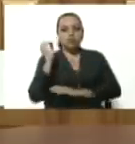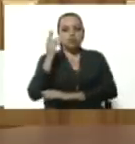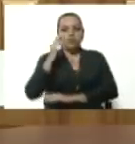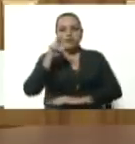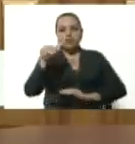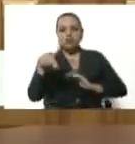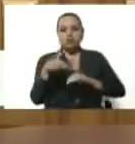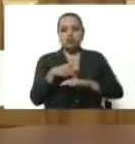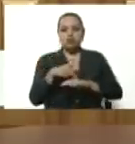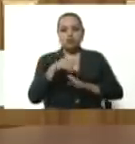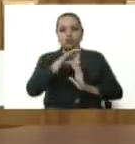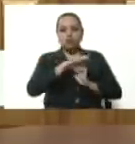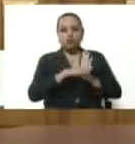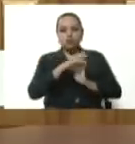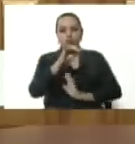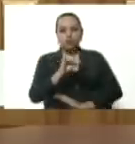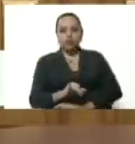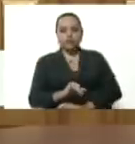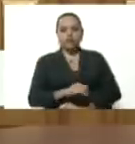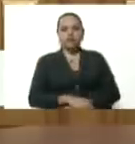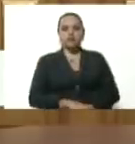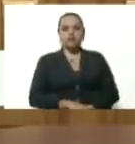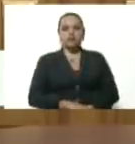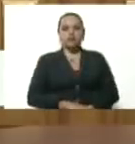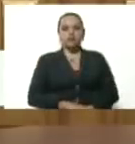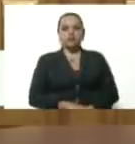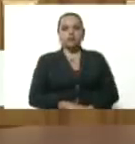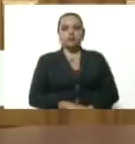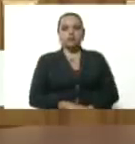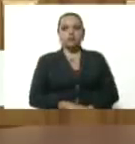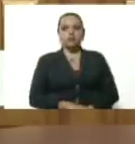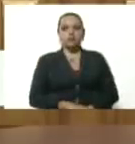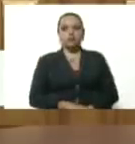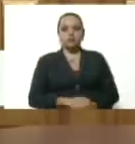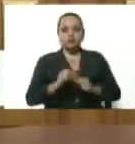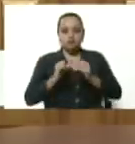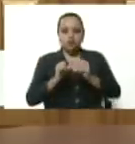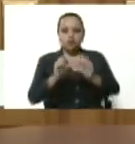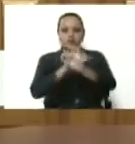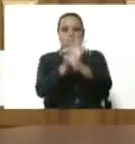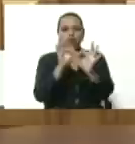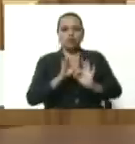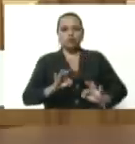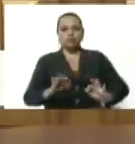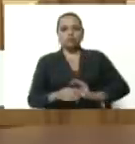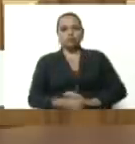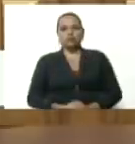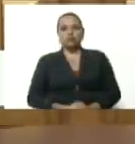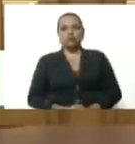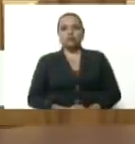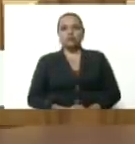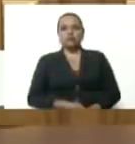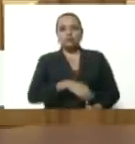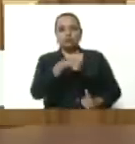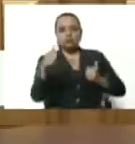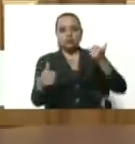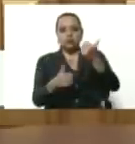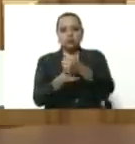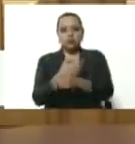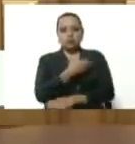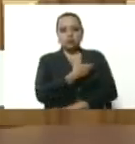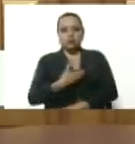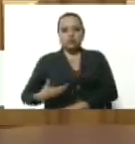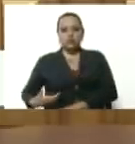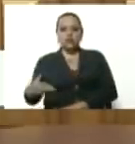el Poder Constituyente, de la siguiente forma: la Vicepresidenta de